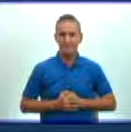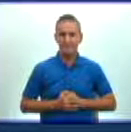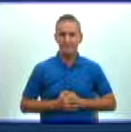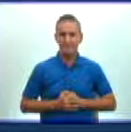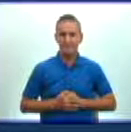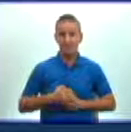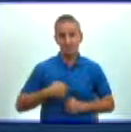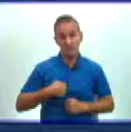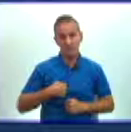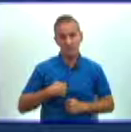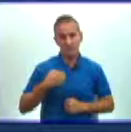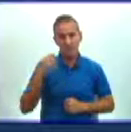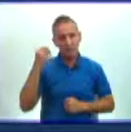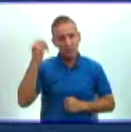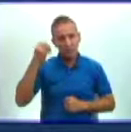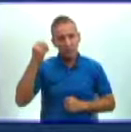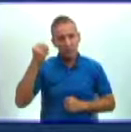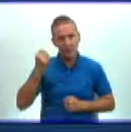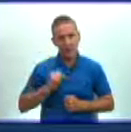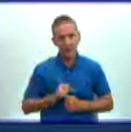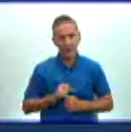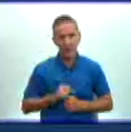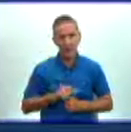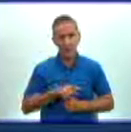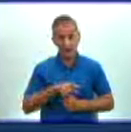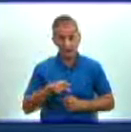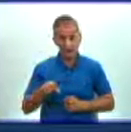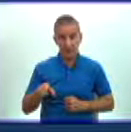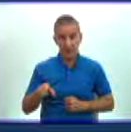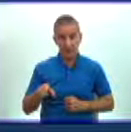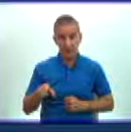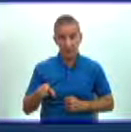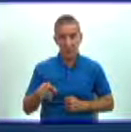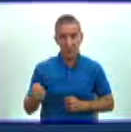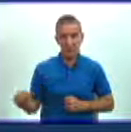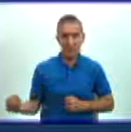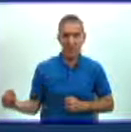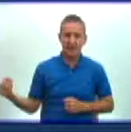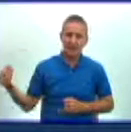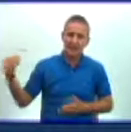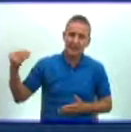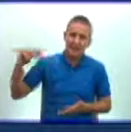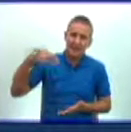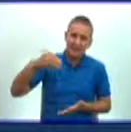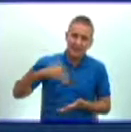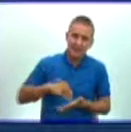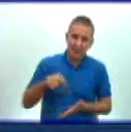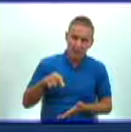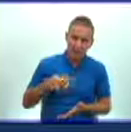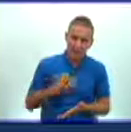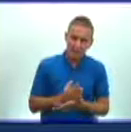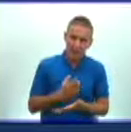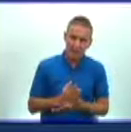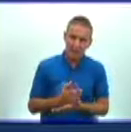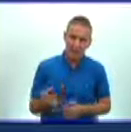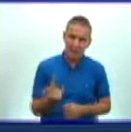Yo espero que sí hayan llegado a esta clase con una primera versión.